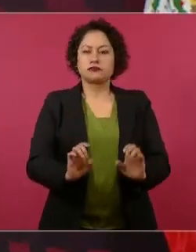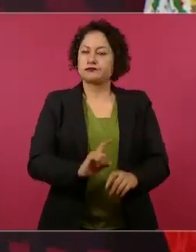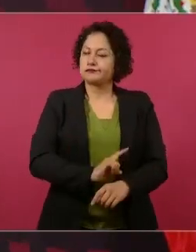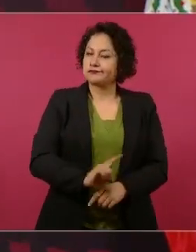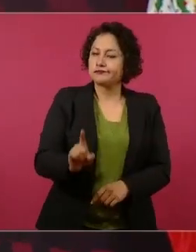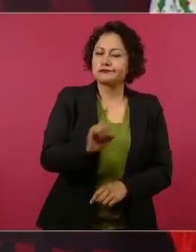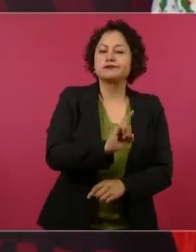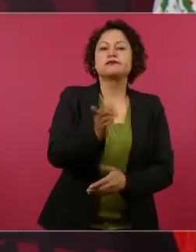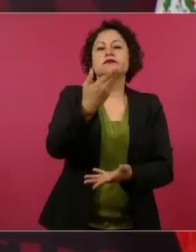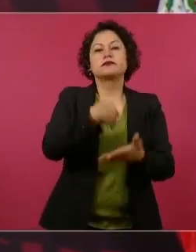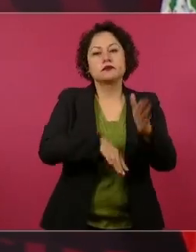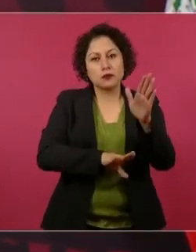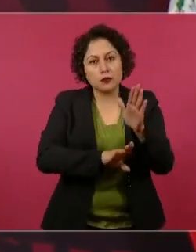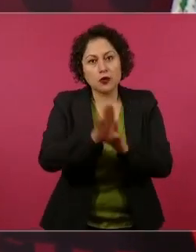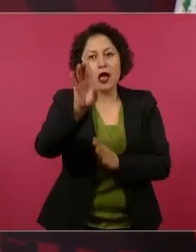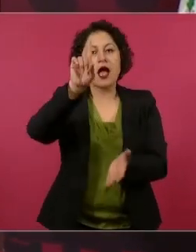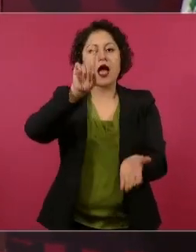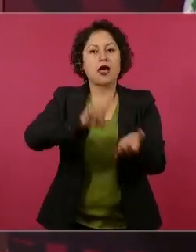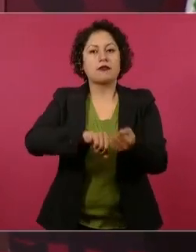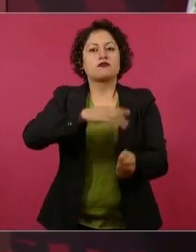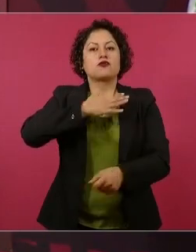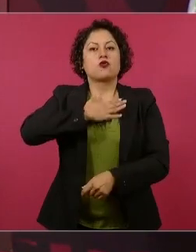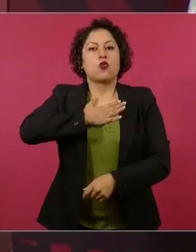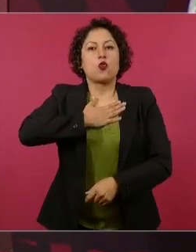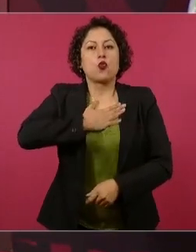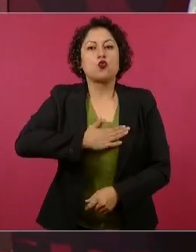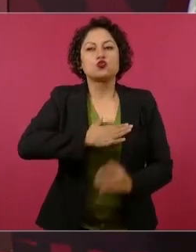porque progreso sin justicia es retroceso.